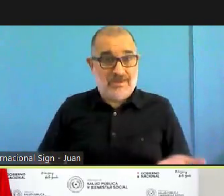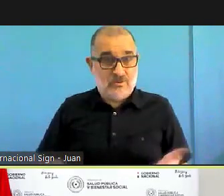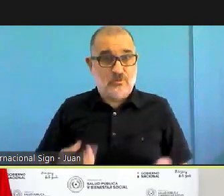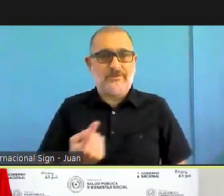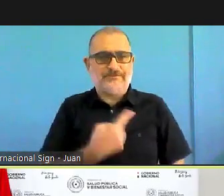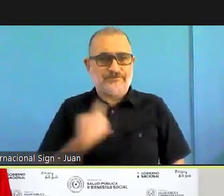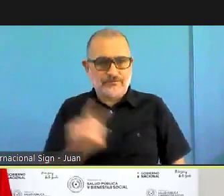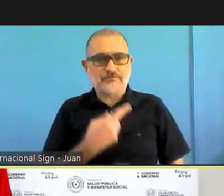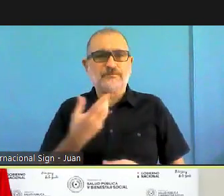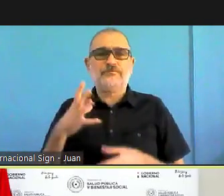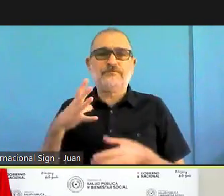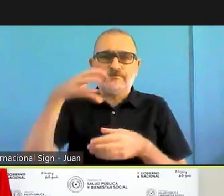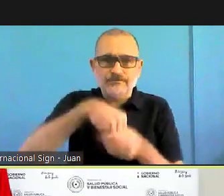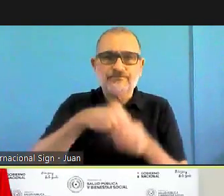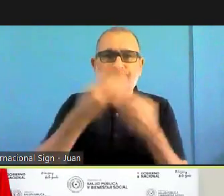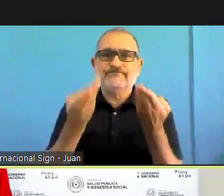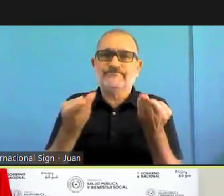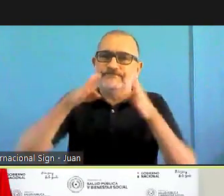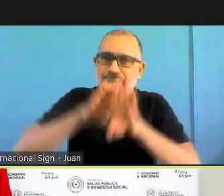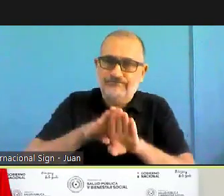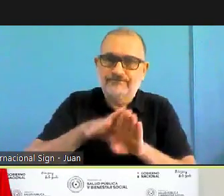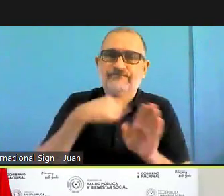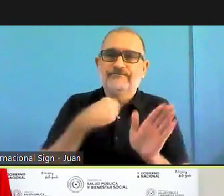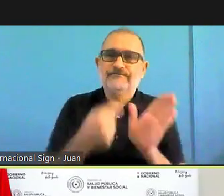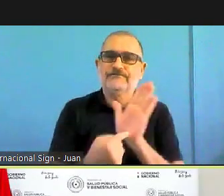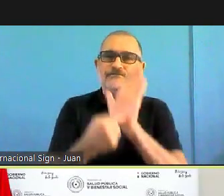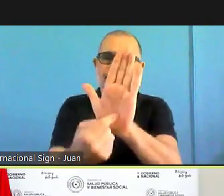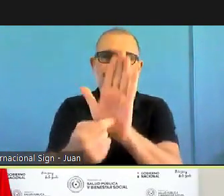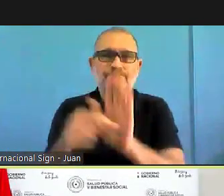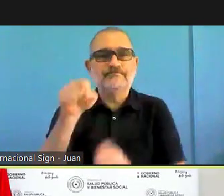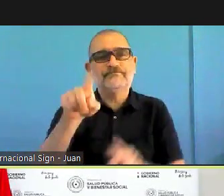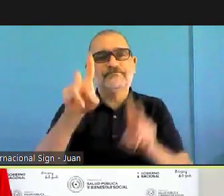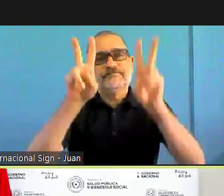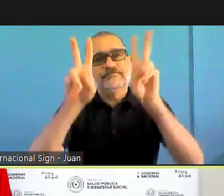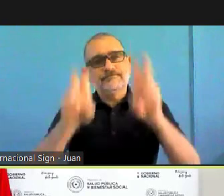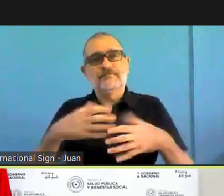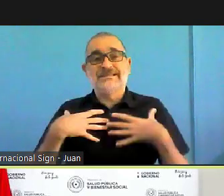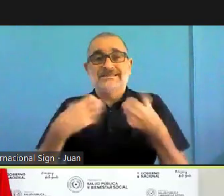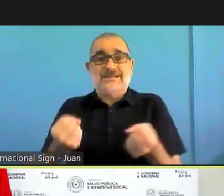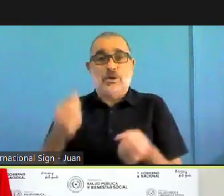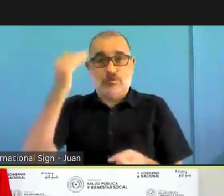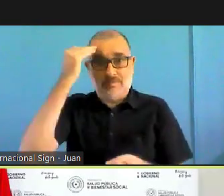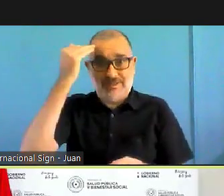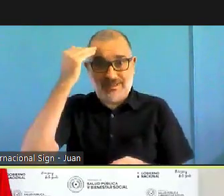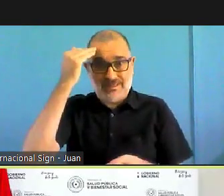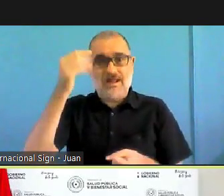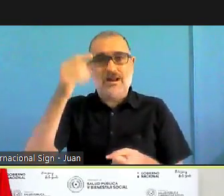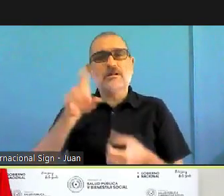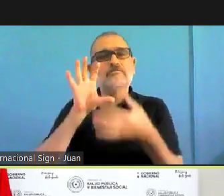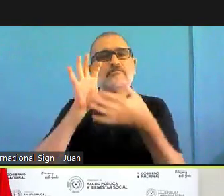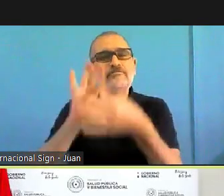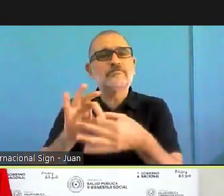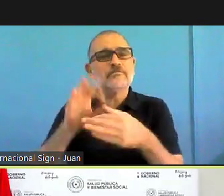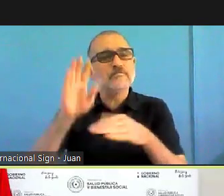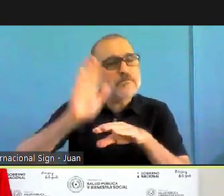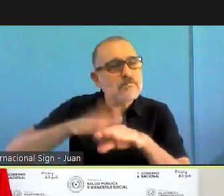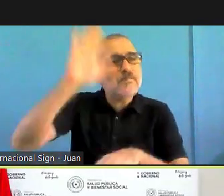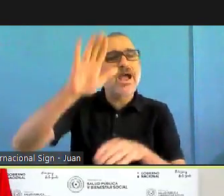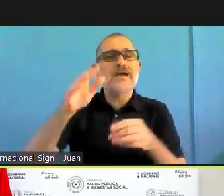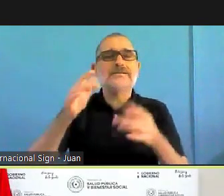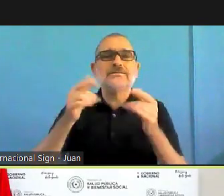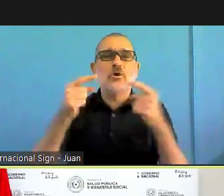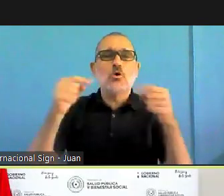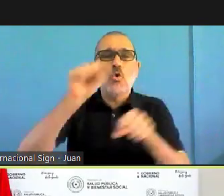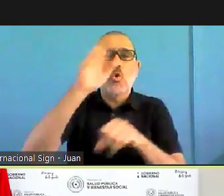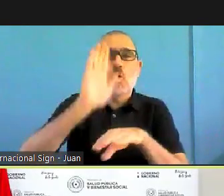Lo que llamamos el detox de la salud mental en tiempos de COVID. El derecho a desconectarse. Sabemos que también, aparte de la pandemia del COVID,